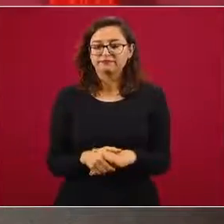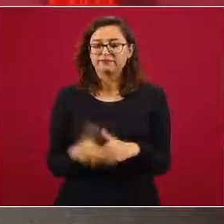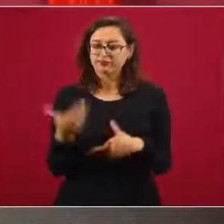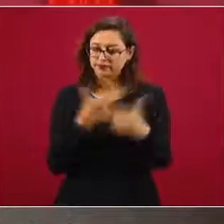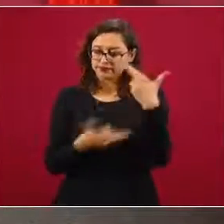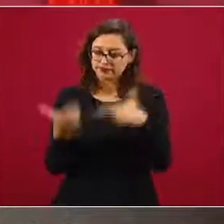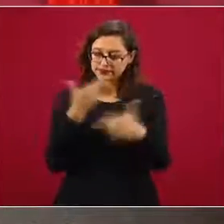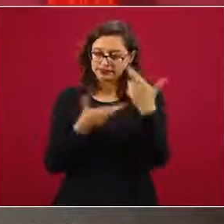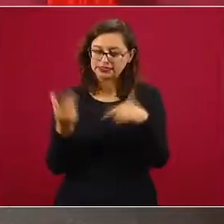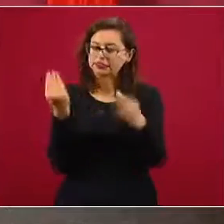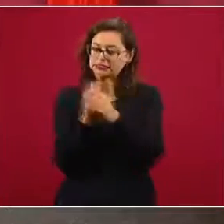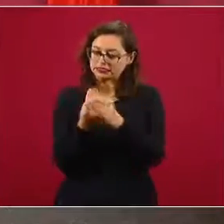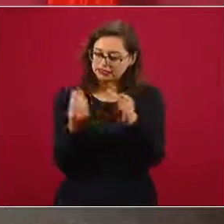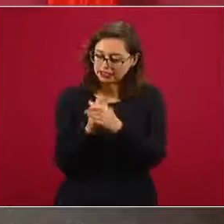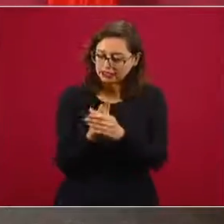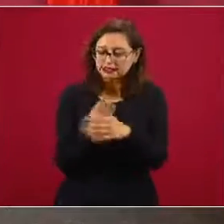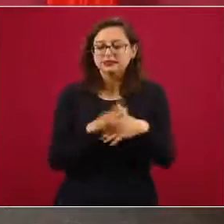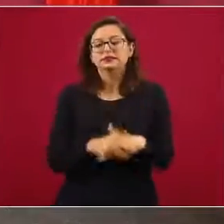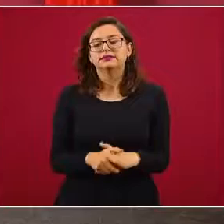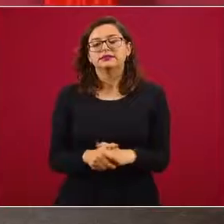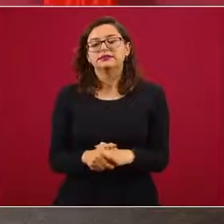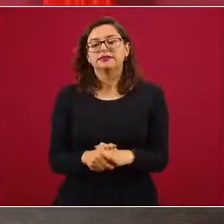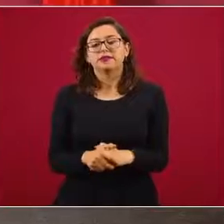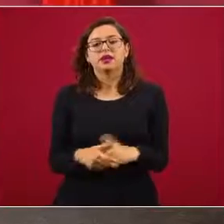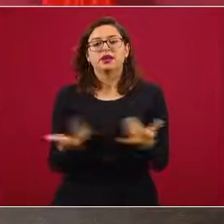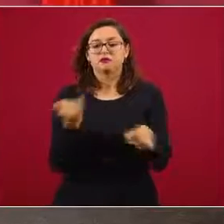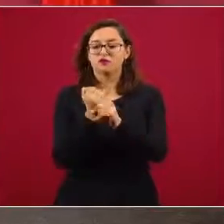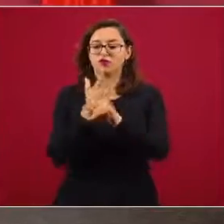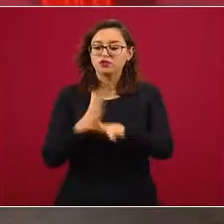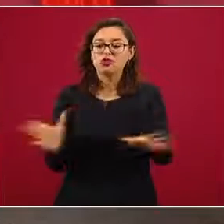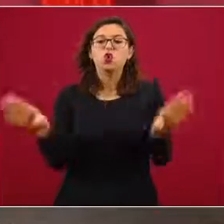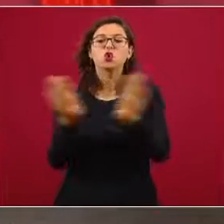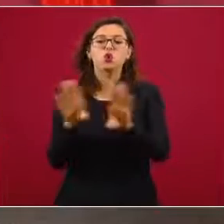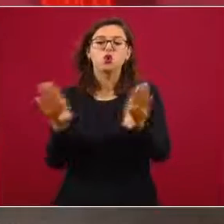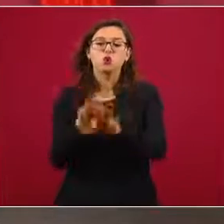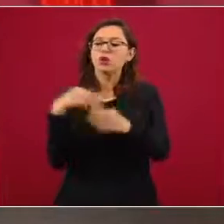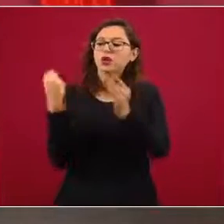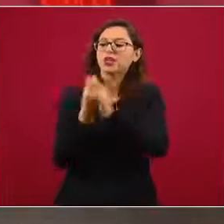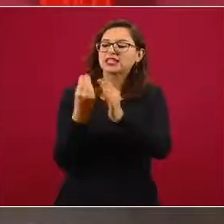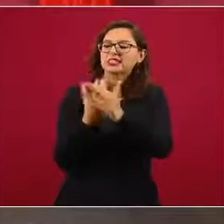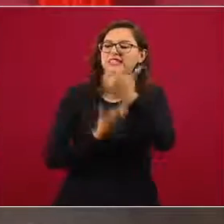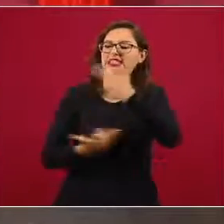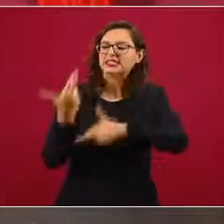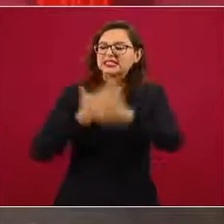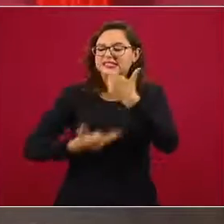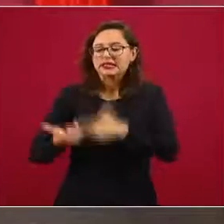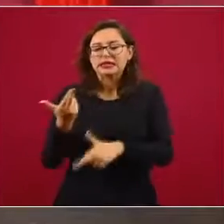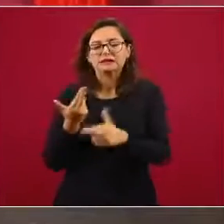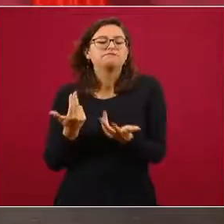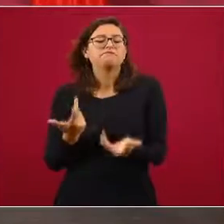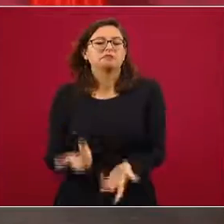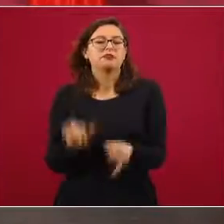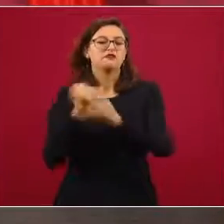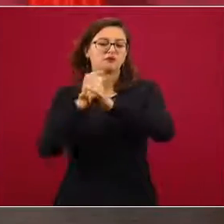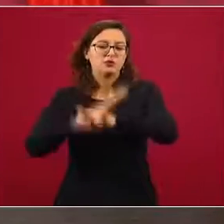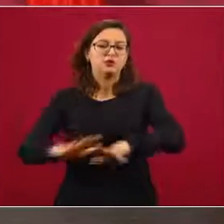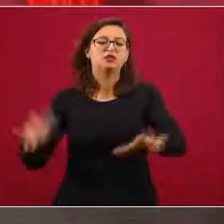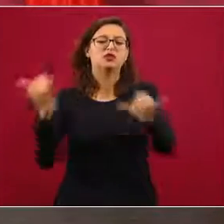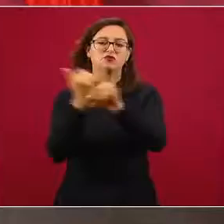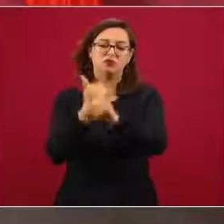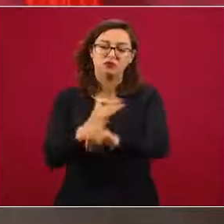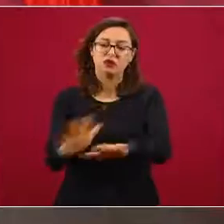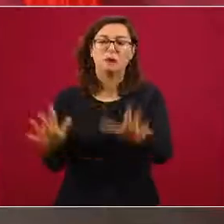Hay que seguir informando de lo del regreso a clases para que papás,